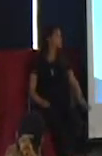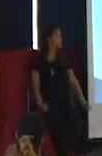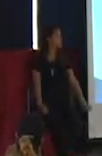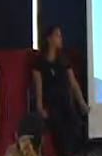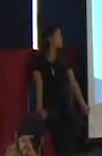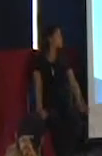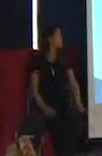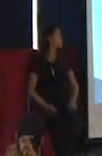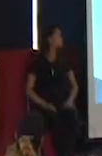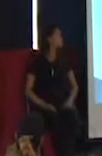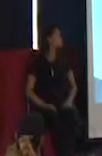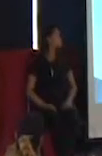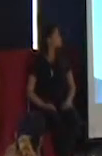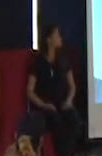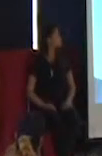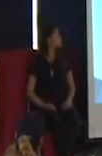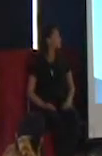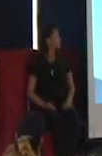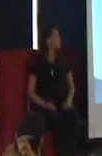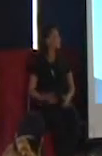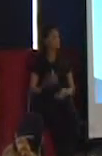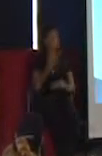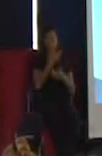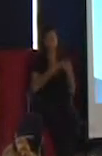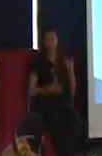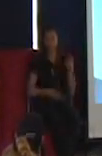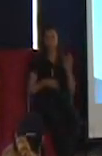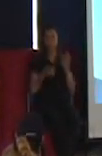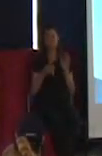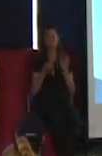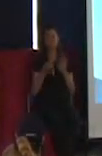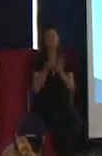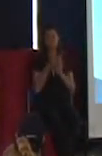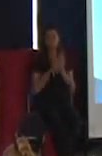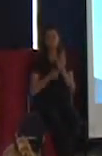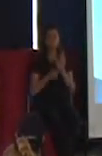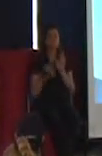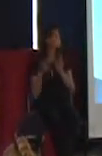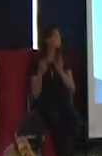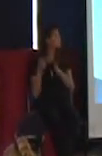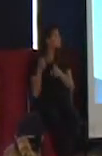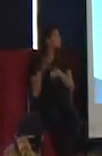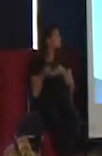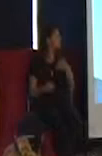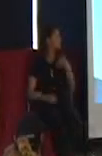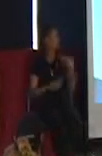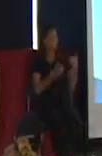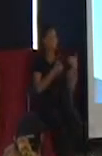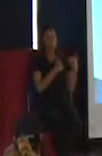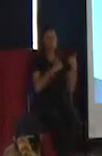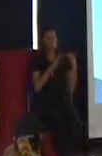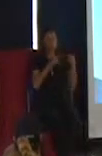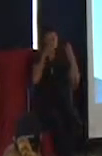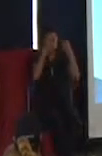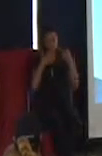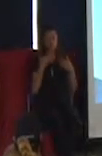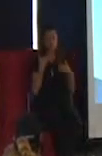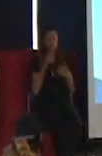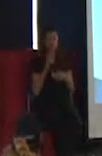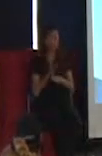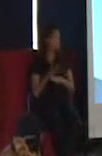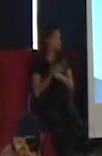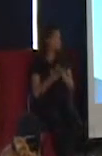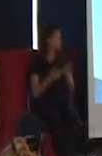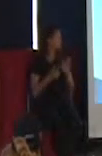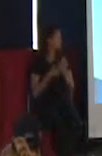ellos enumeran una serie de responsabilidades del Estado, ¿cierto?, que si las nombramos o que si